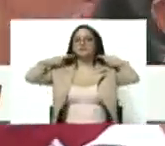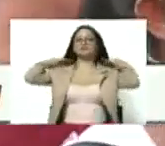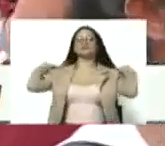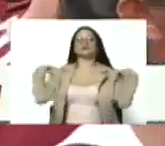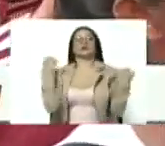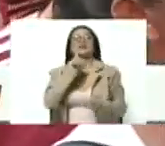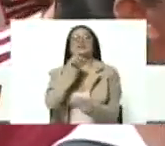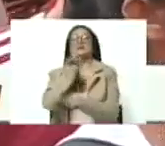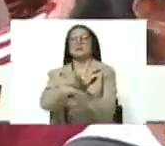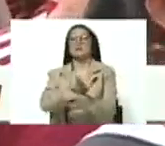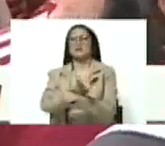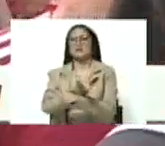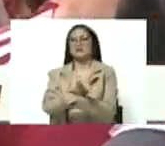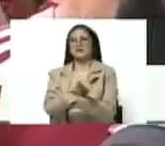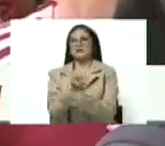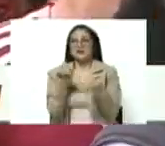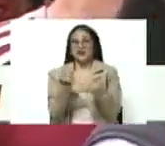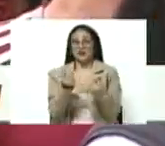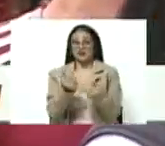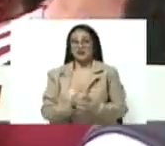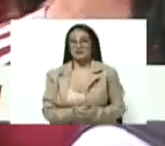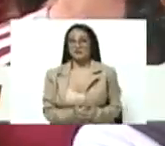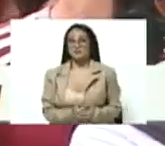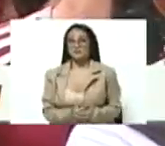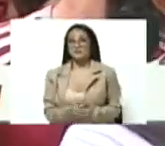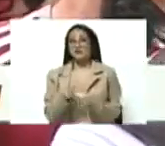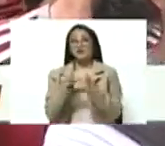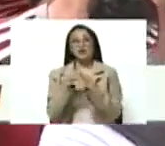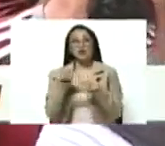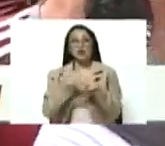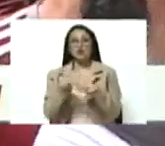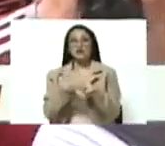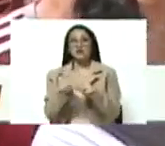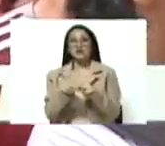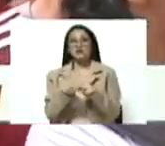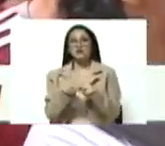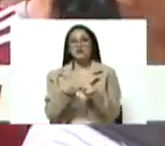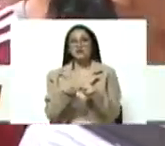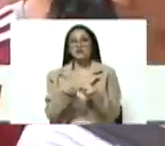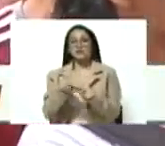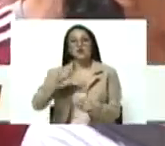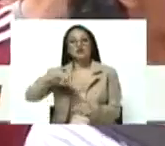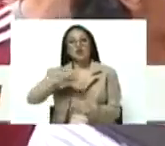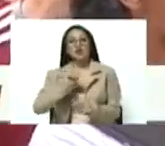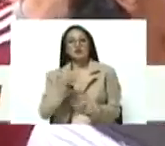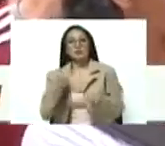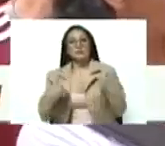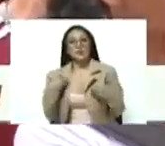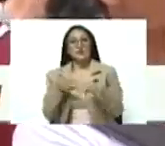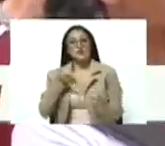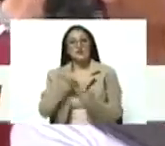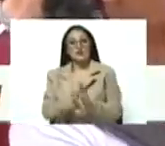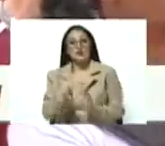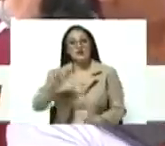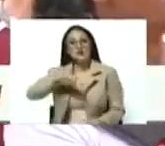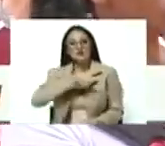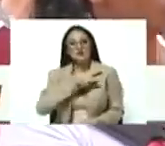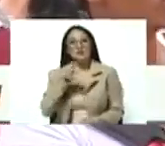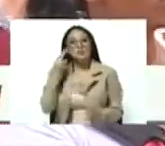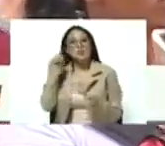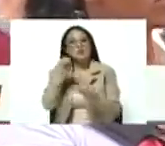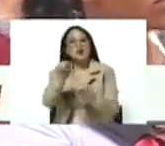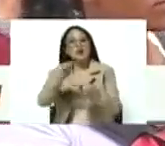coba? Nadie. Entonces nuestros niños, mire, si de algo debemos estar preocupados, nosotros es por nuestros